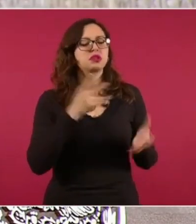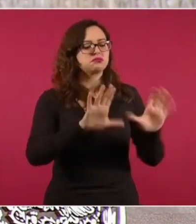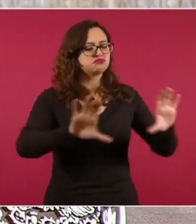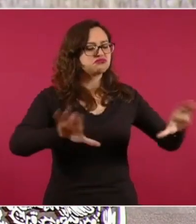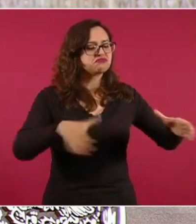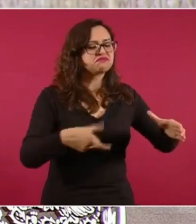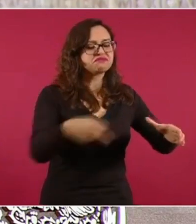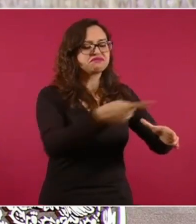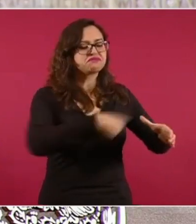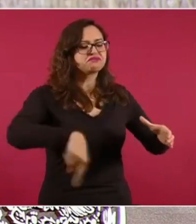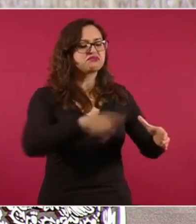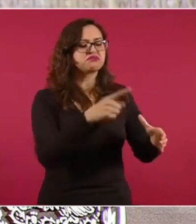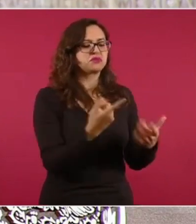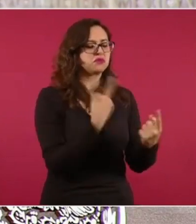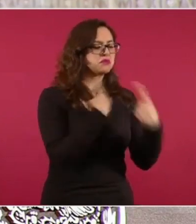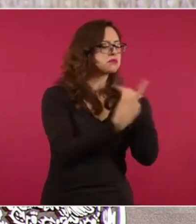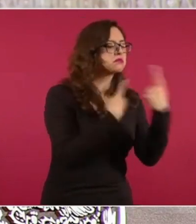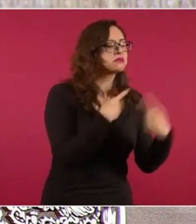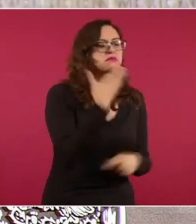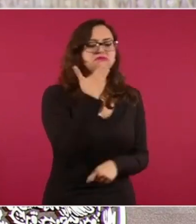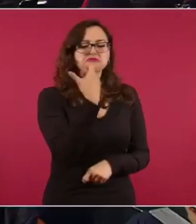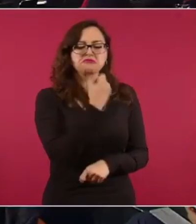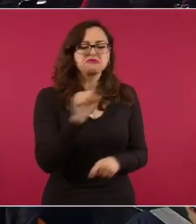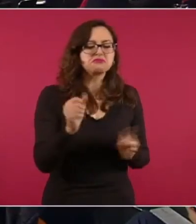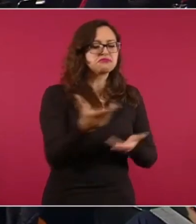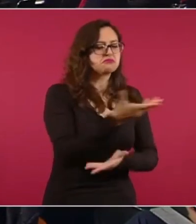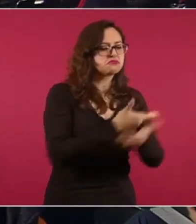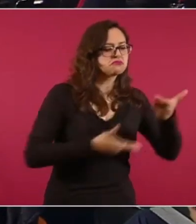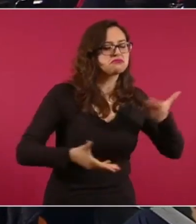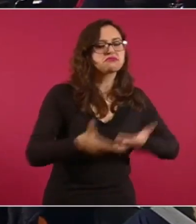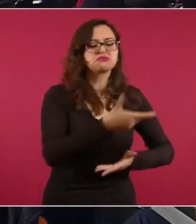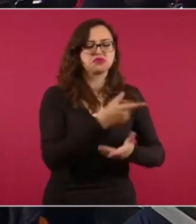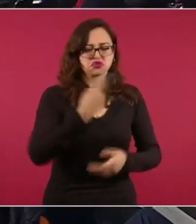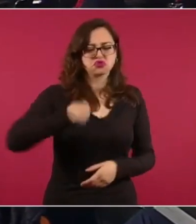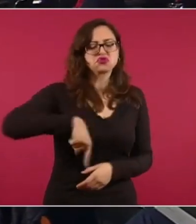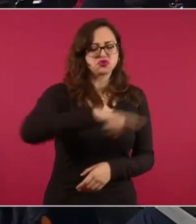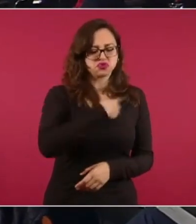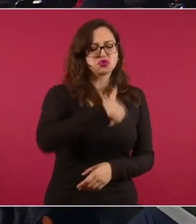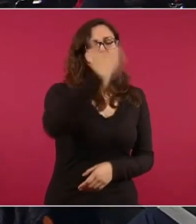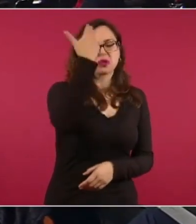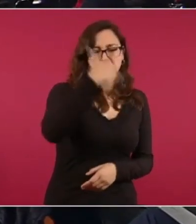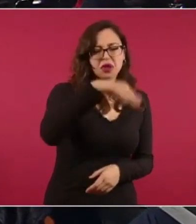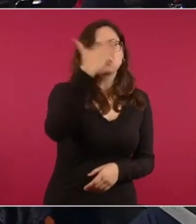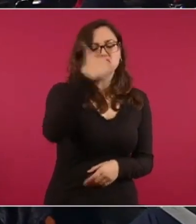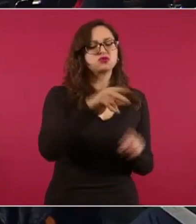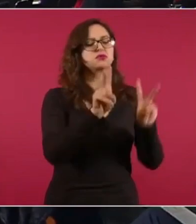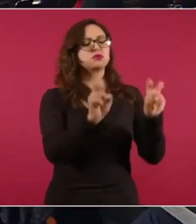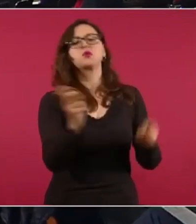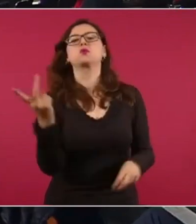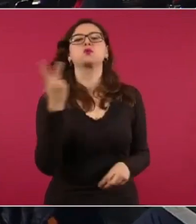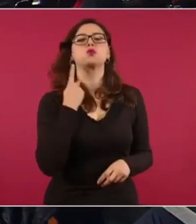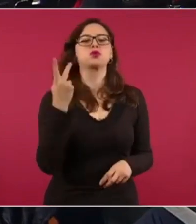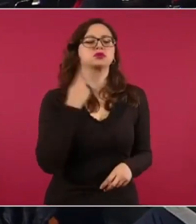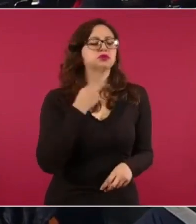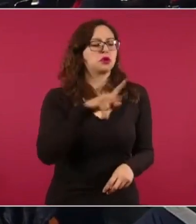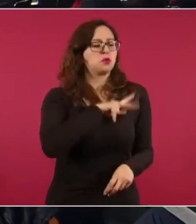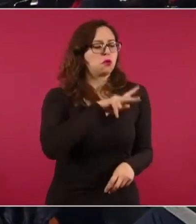Nosotros somos los expertos, los que tenemos capacidad para